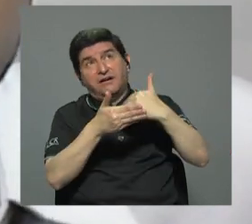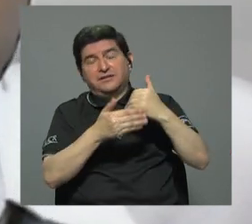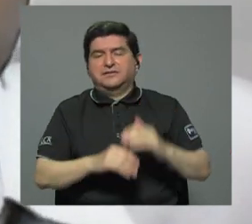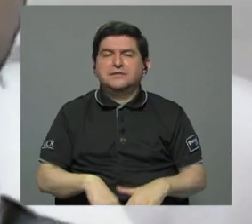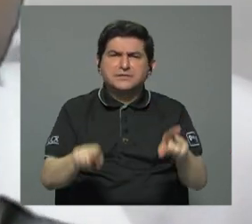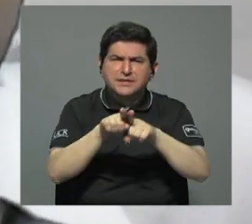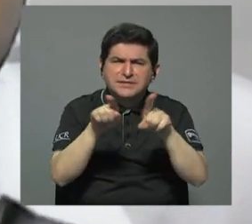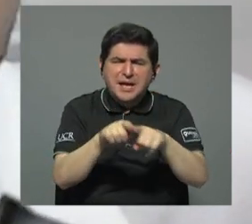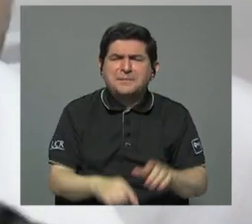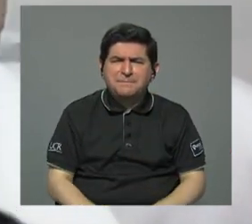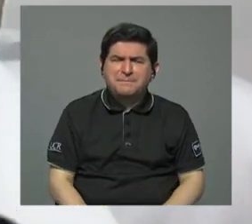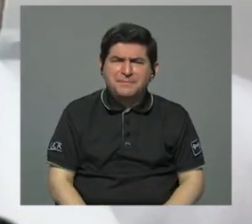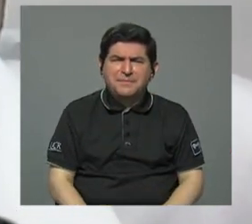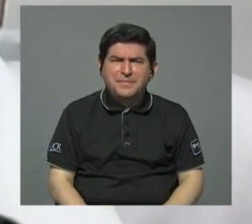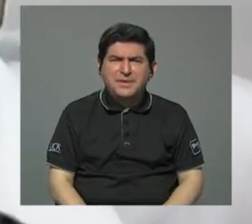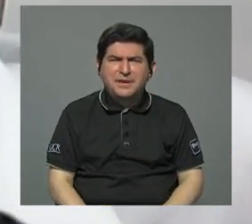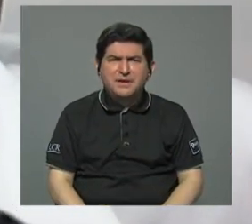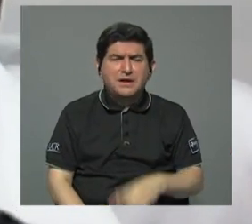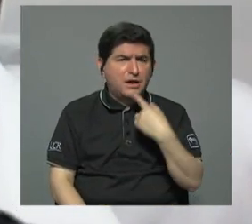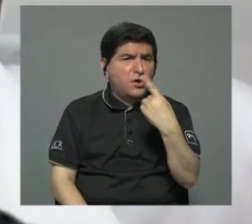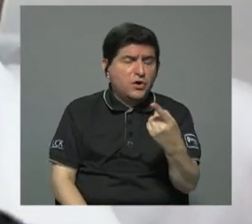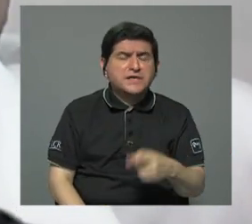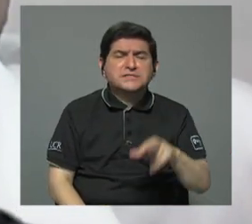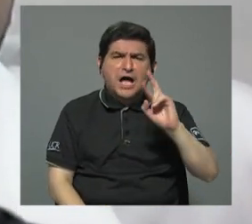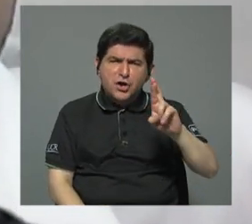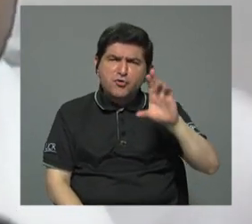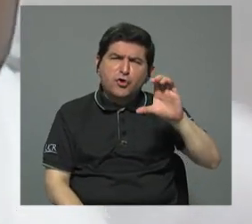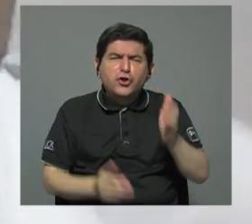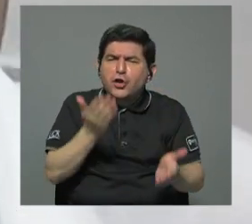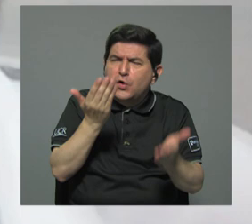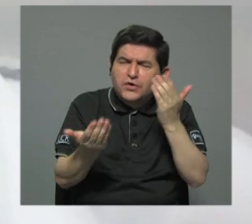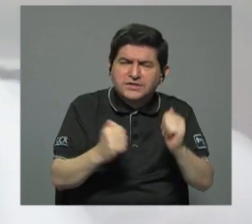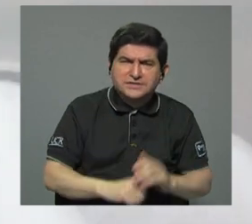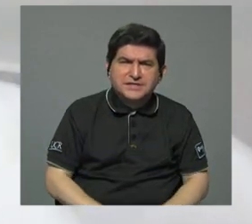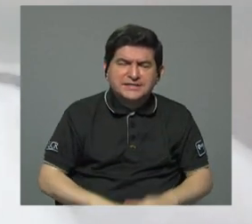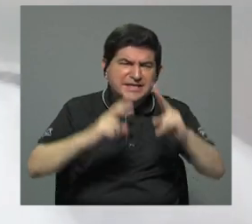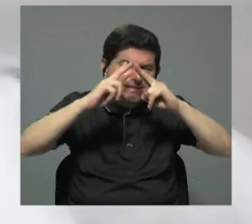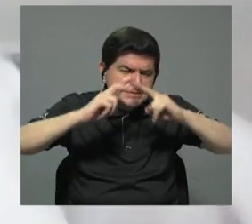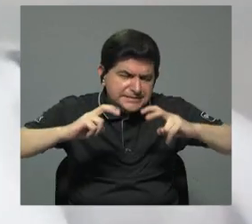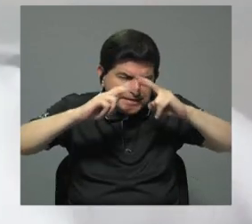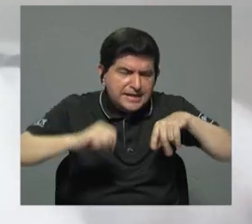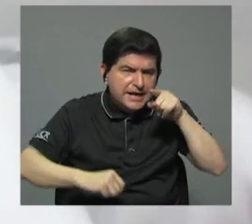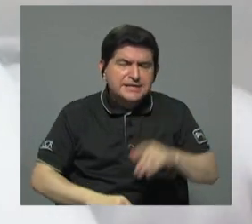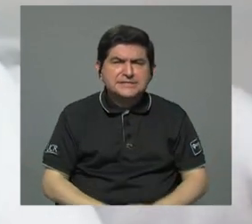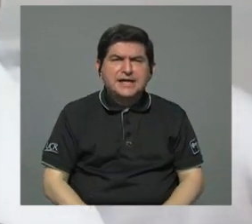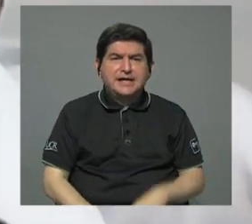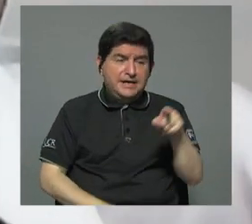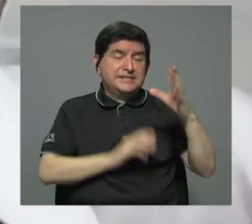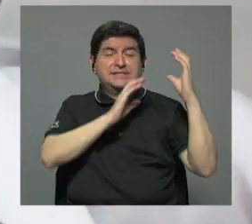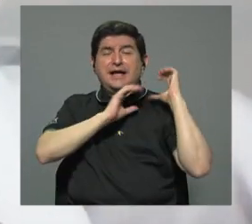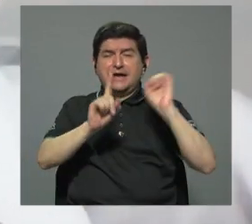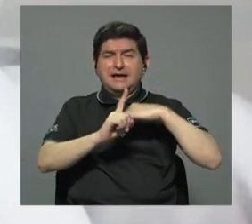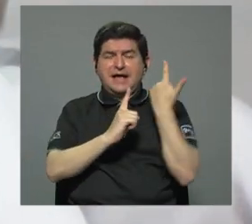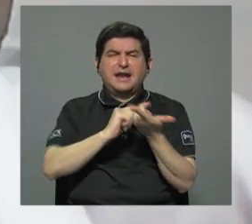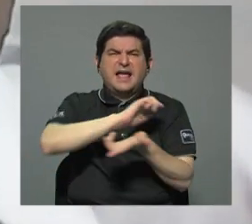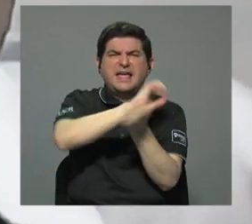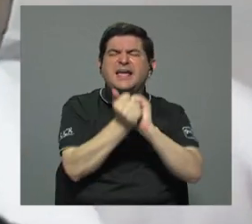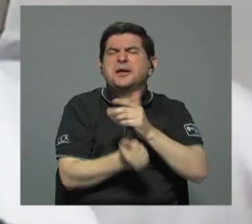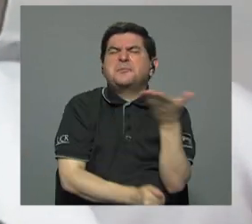Perfectamente podríamos ver, y lo que imagino hablaba don Rodrigo Cubero, es desmenuzar esas cargas sociales y ver qué podríamos